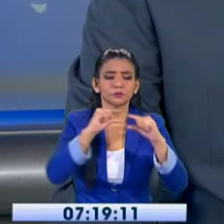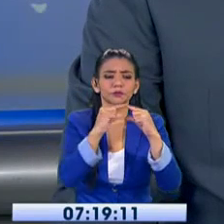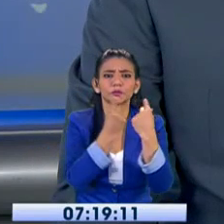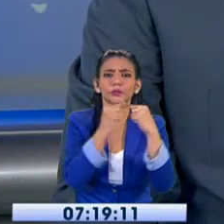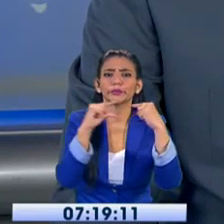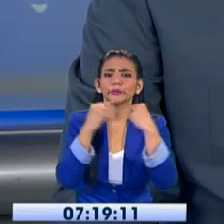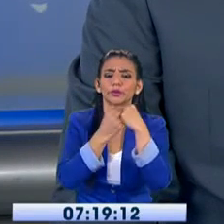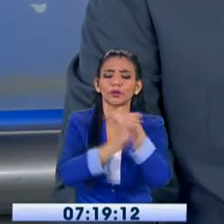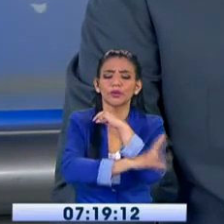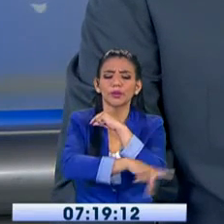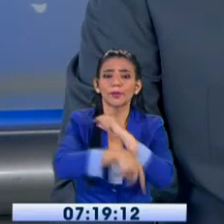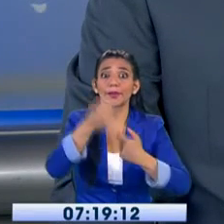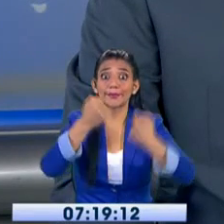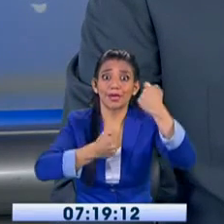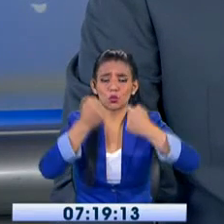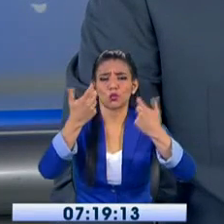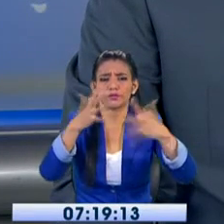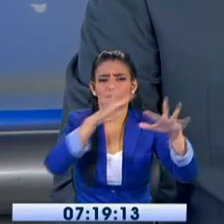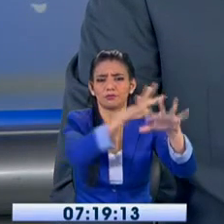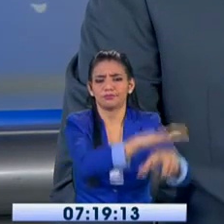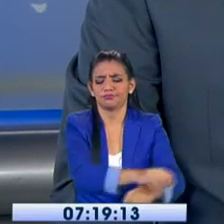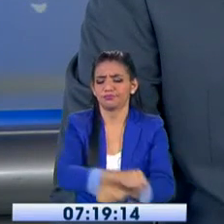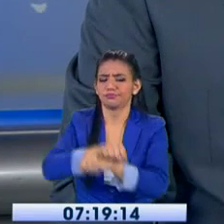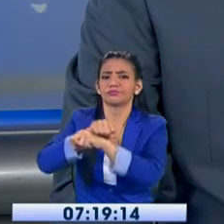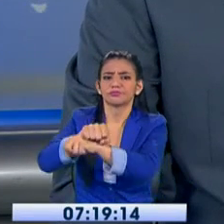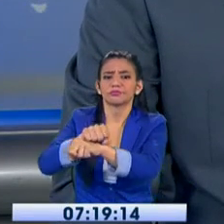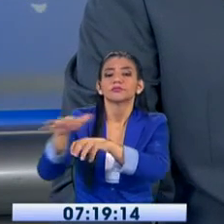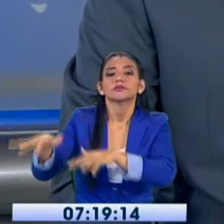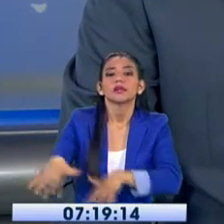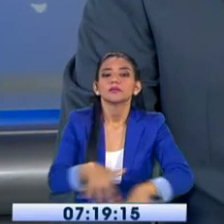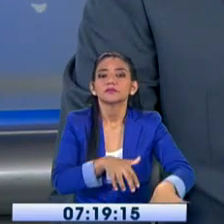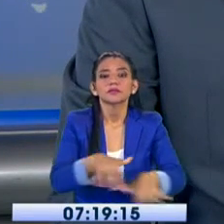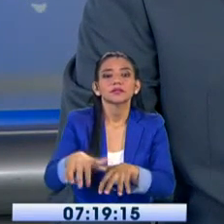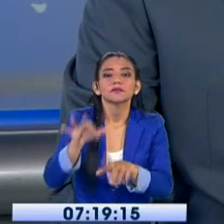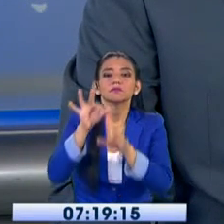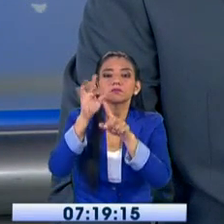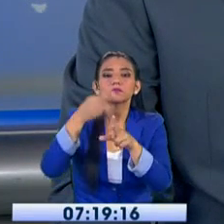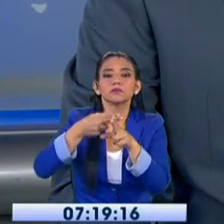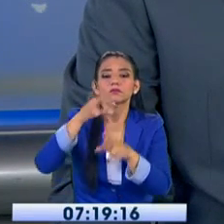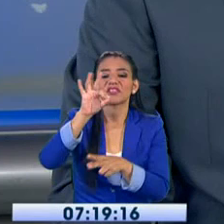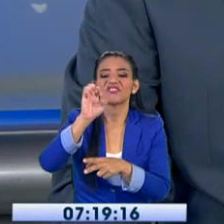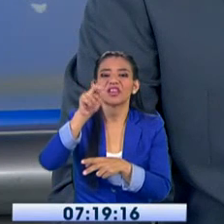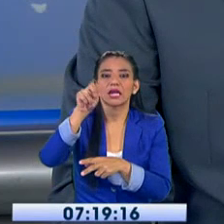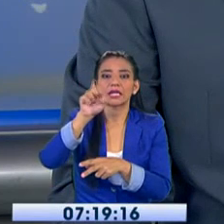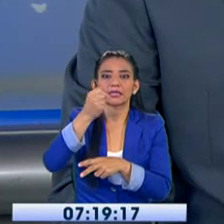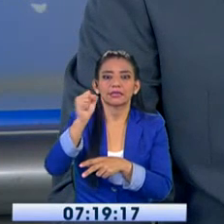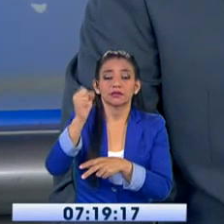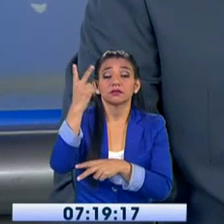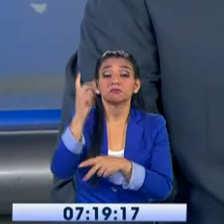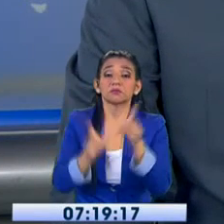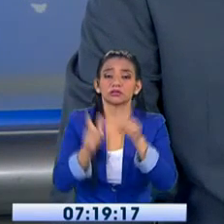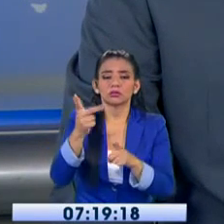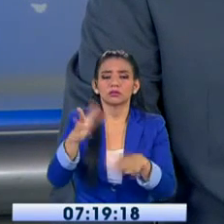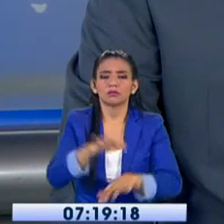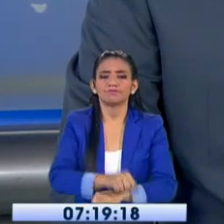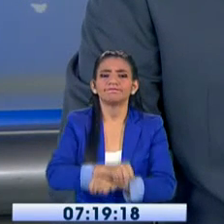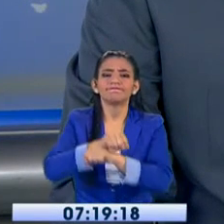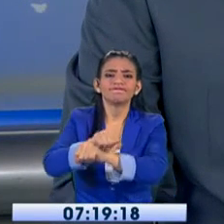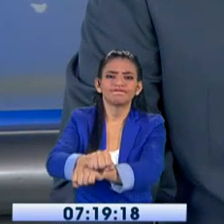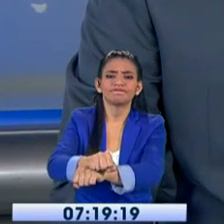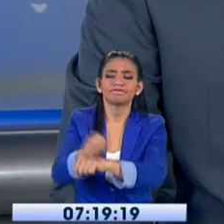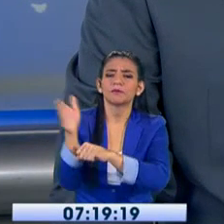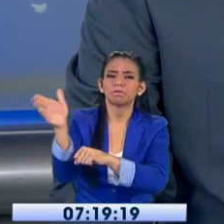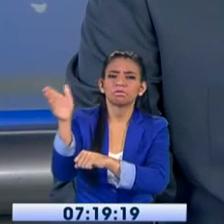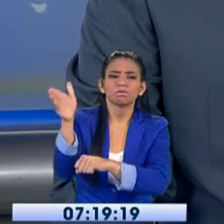al robo de vehículos. Tras el operativo denominado Fénix, 12 personas quedaron detenidas durante las acciones delictivas que se ejecutaron de